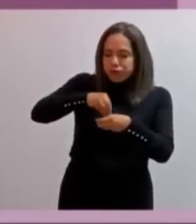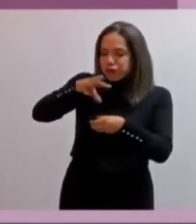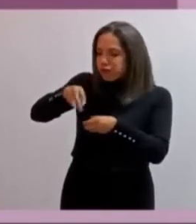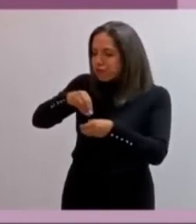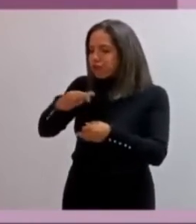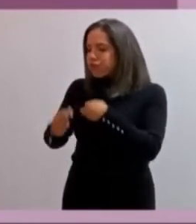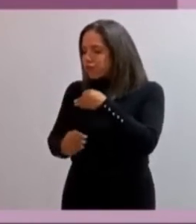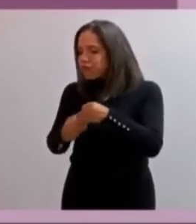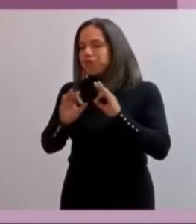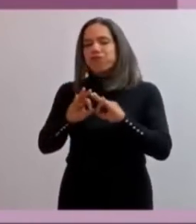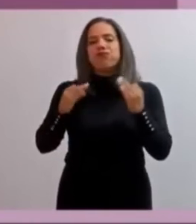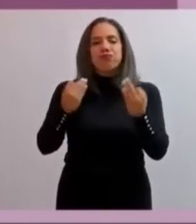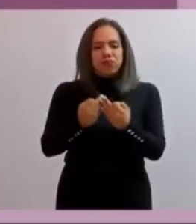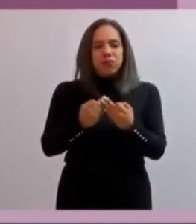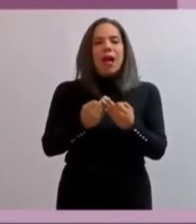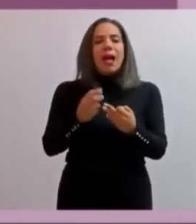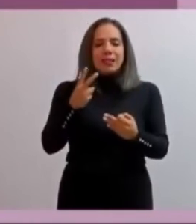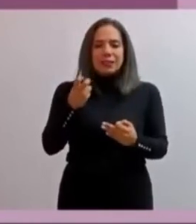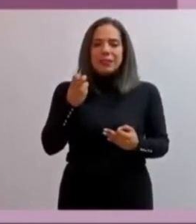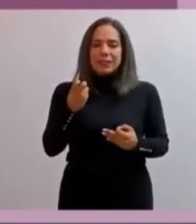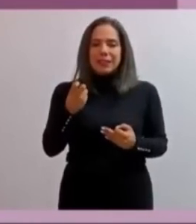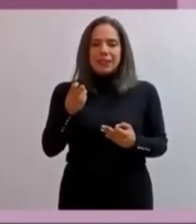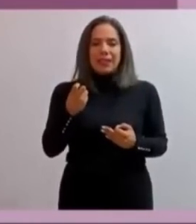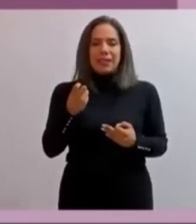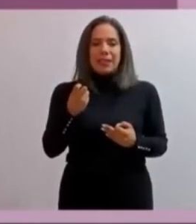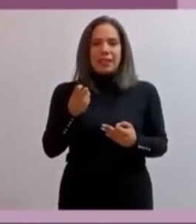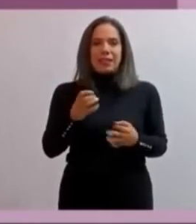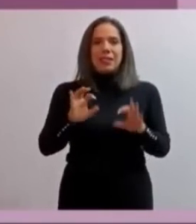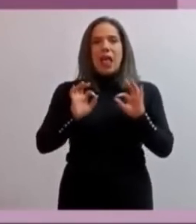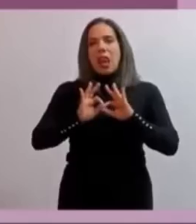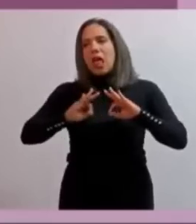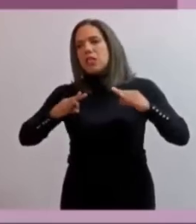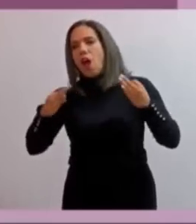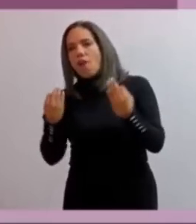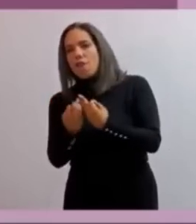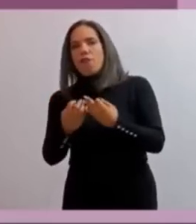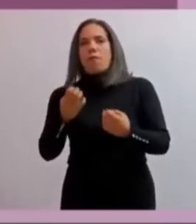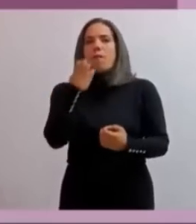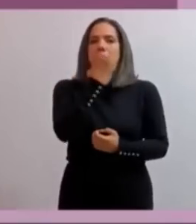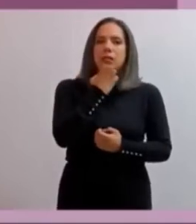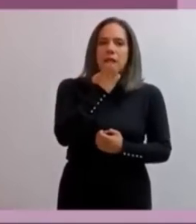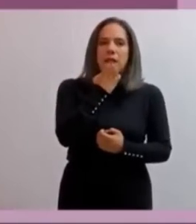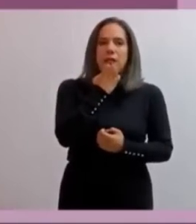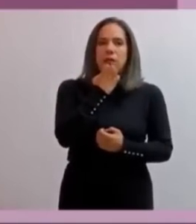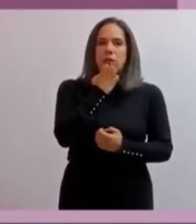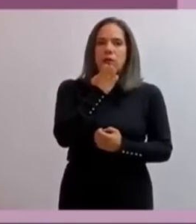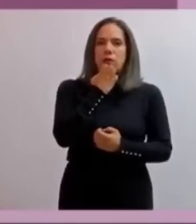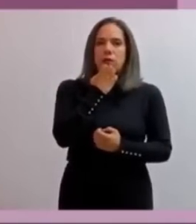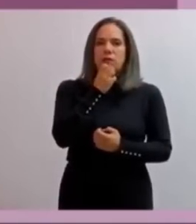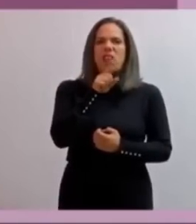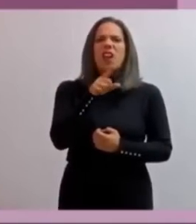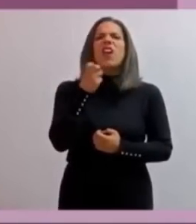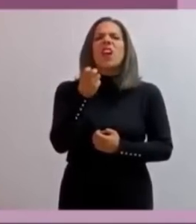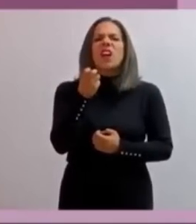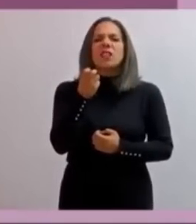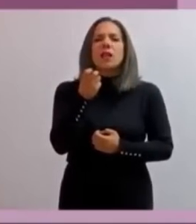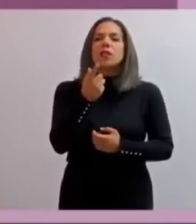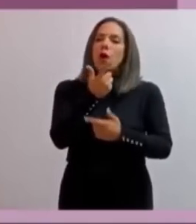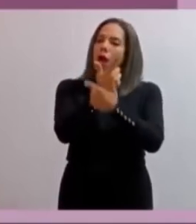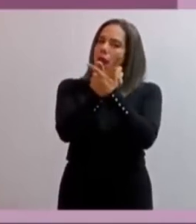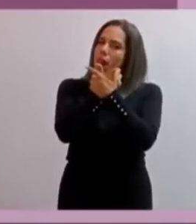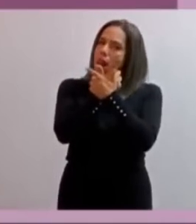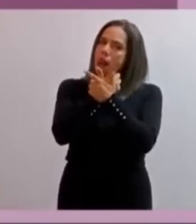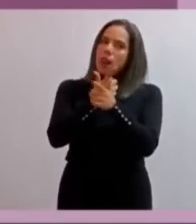a la vida democrática de las escuelas, establece las condiciones de libertad y autonomía profesional